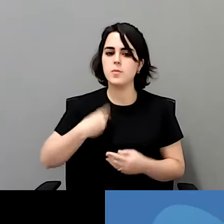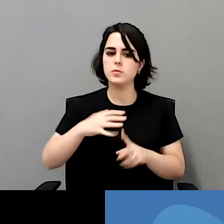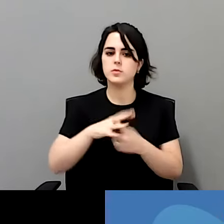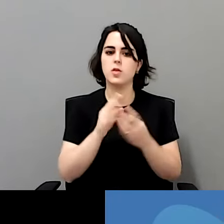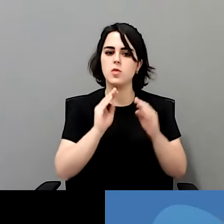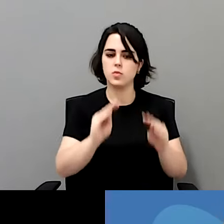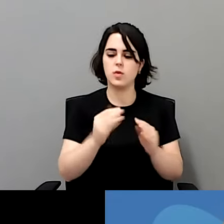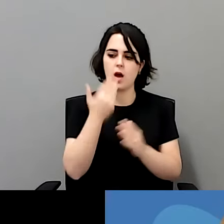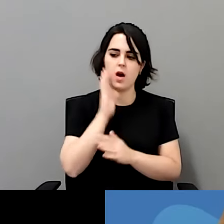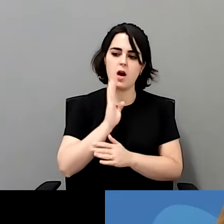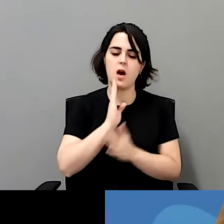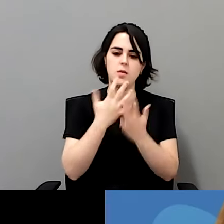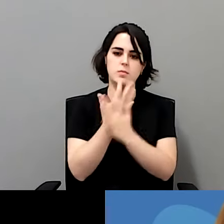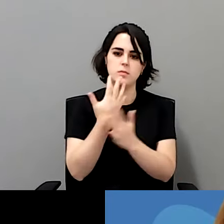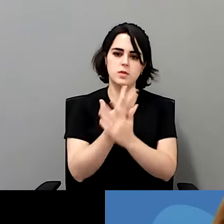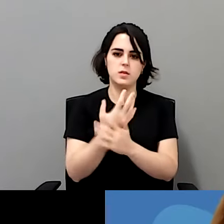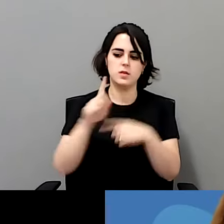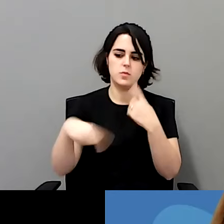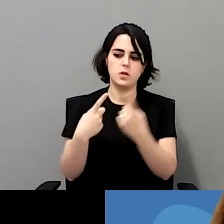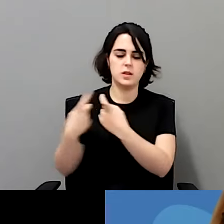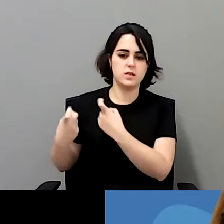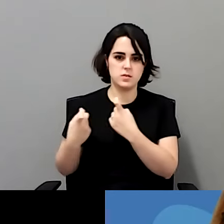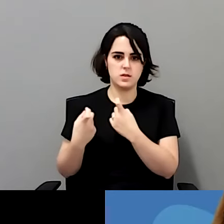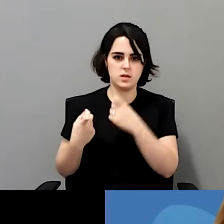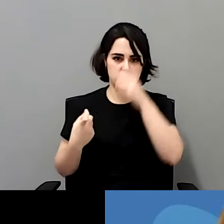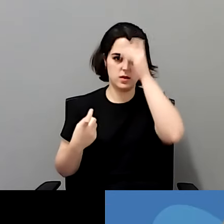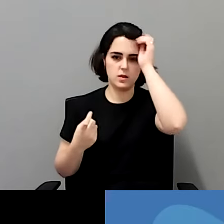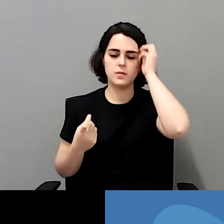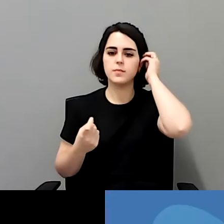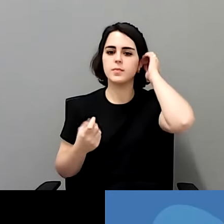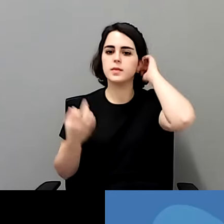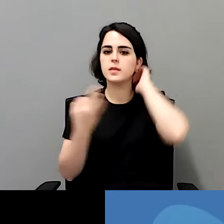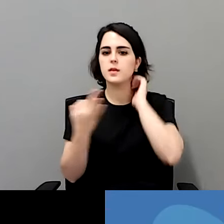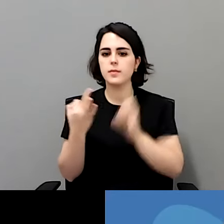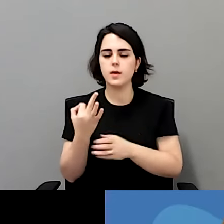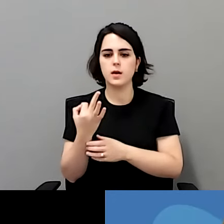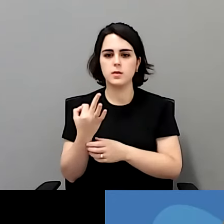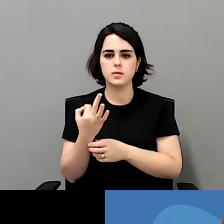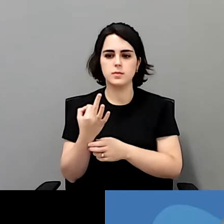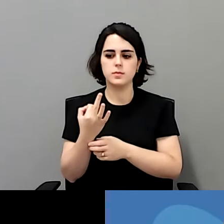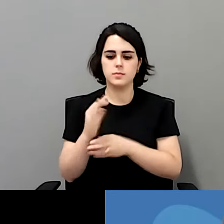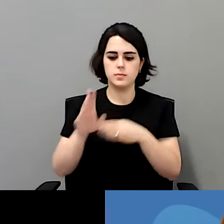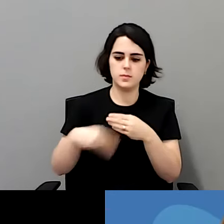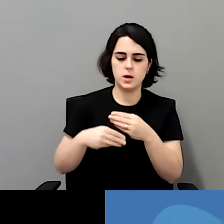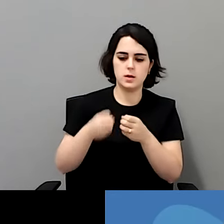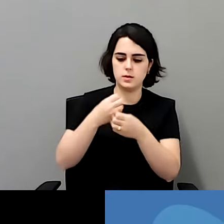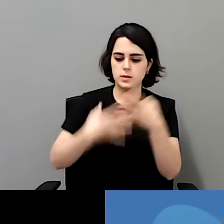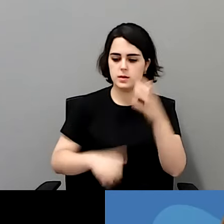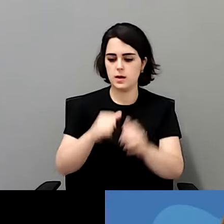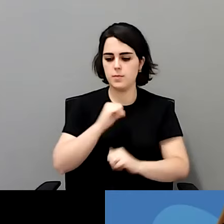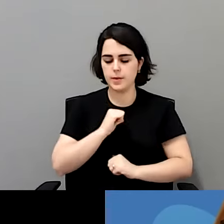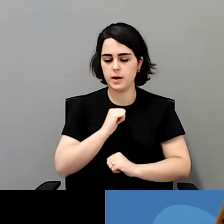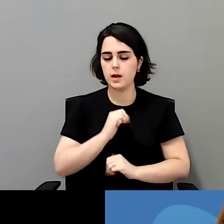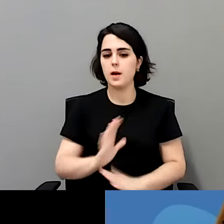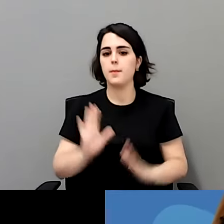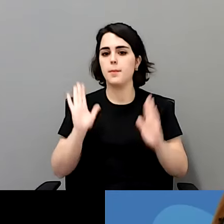nos indicabas luego esa necesidad posterior de tener que adscribirte a la lista de espera, pero sin